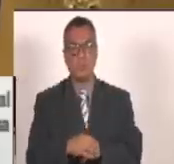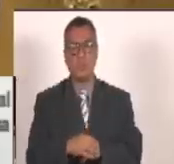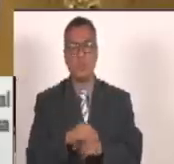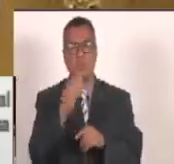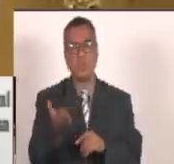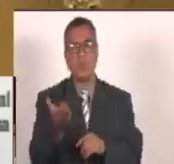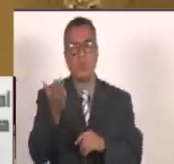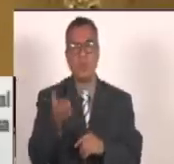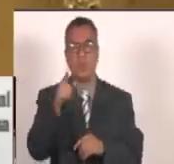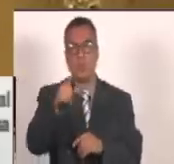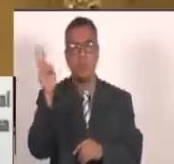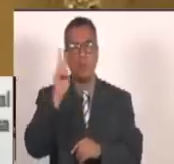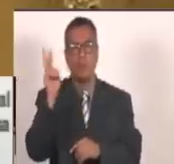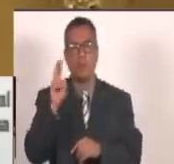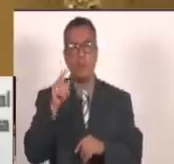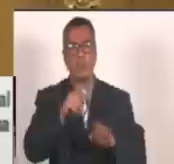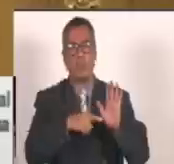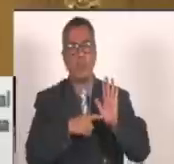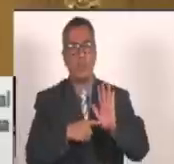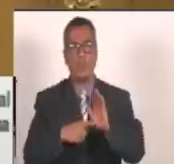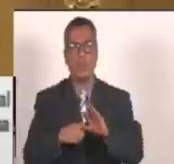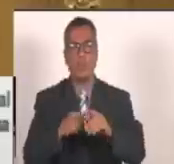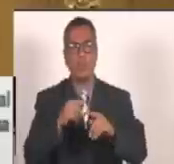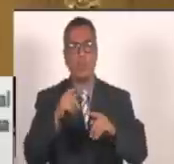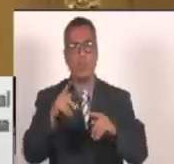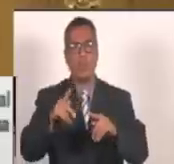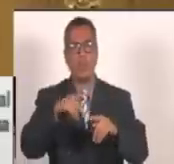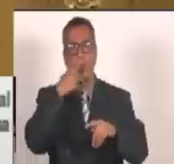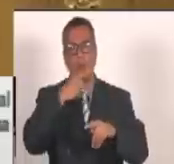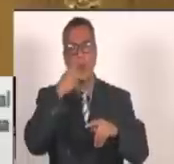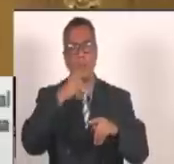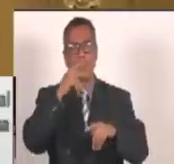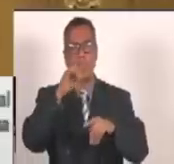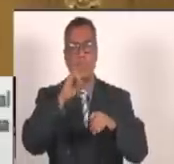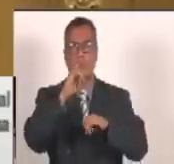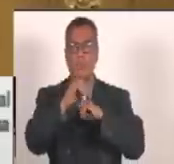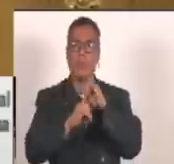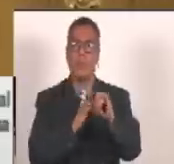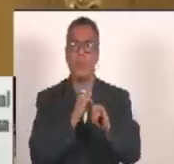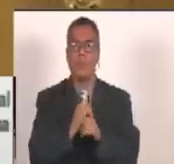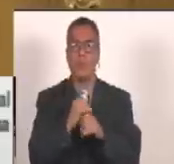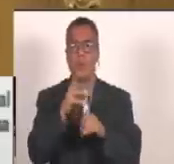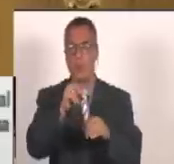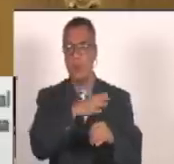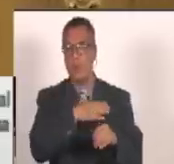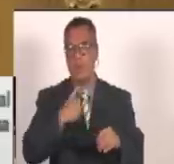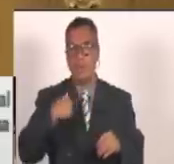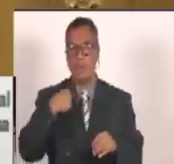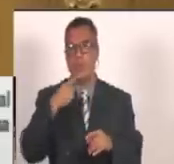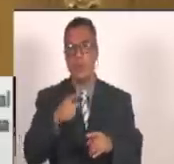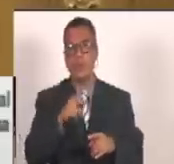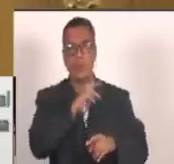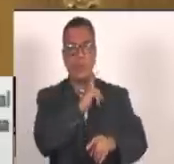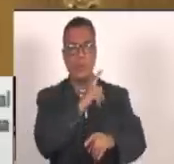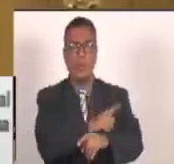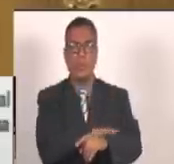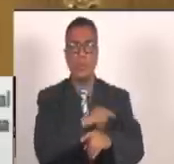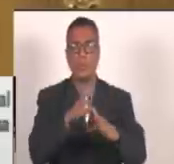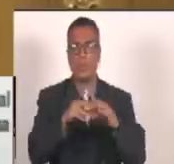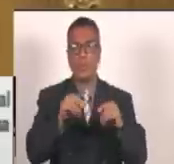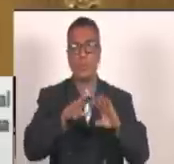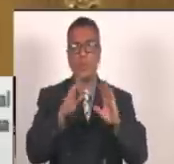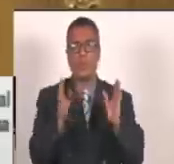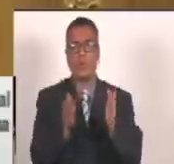la importancia de Venezuela en el tablero de la geopolítica mundial y el por qué es tan apetecible para las potencias de